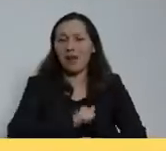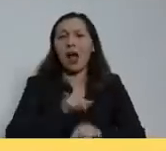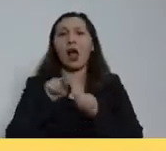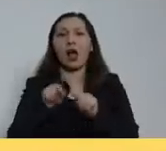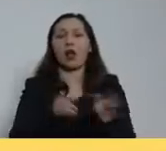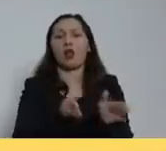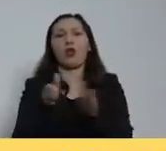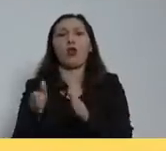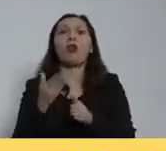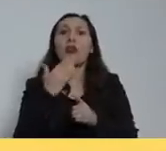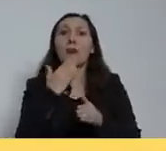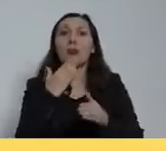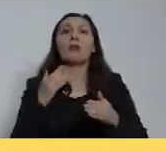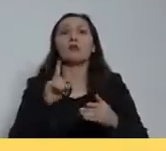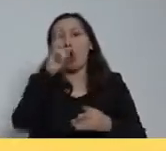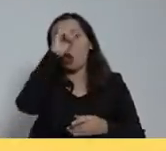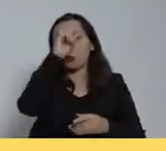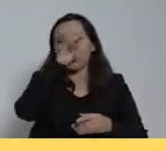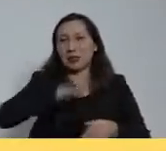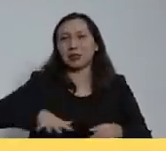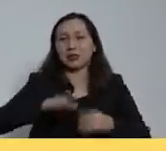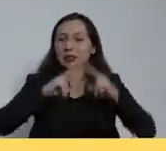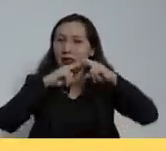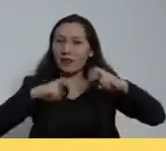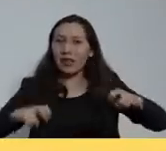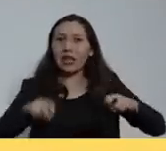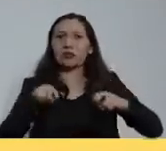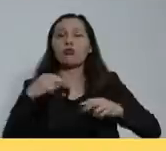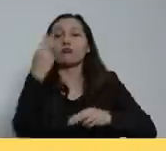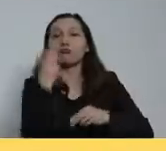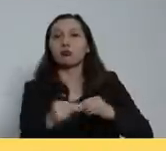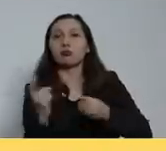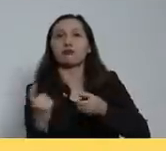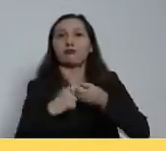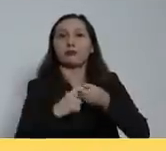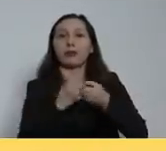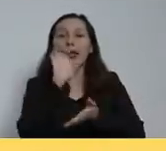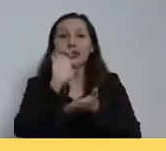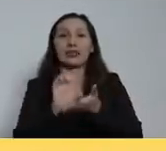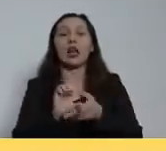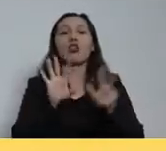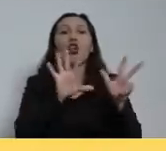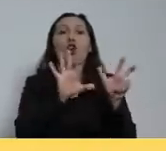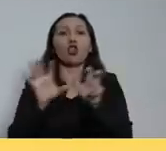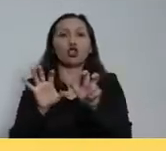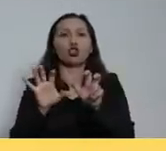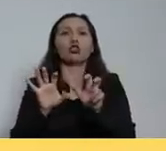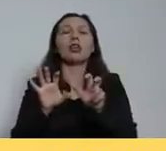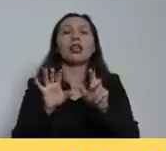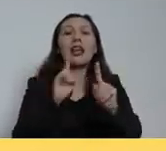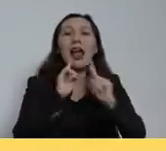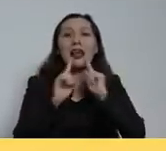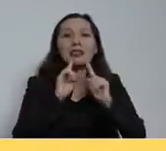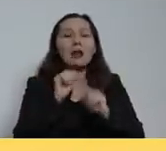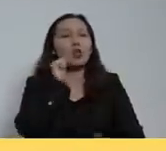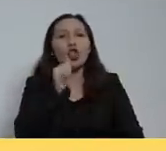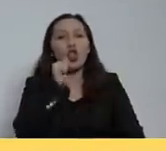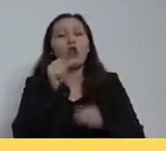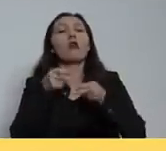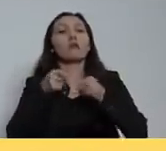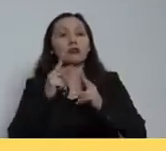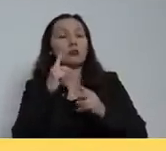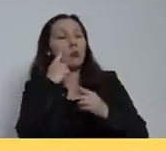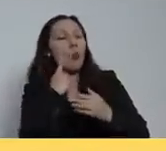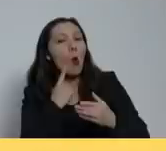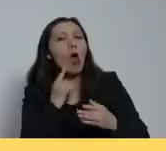laboratorios de la red que pertenece al Estado, de 800 exámenes diarios que se